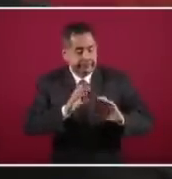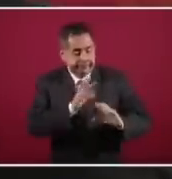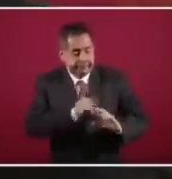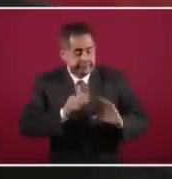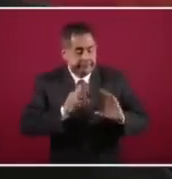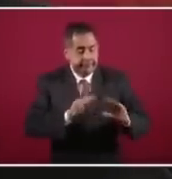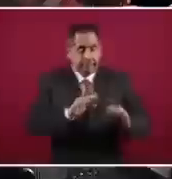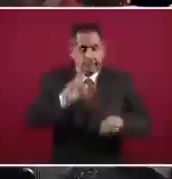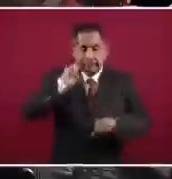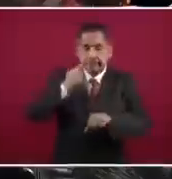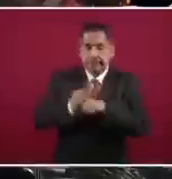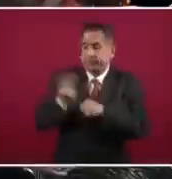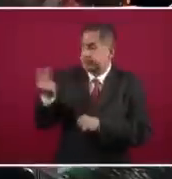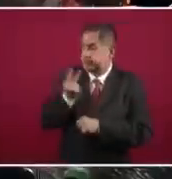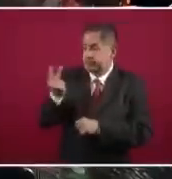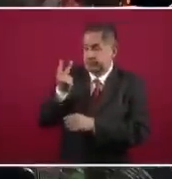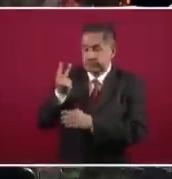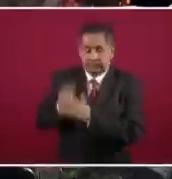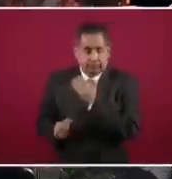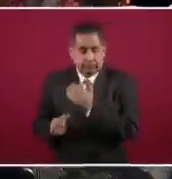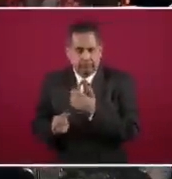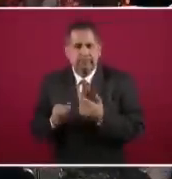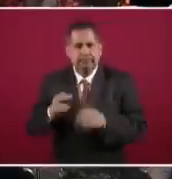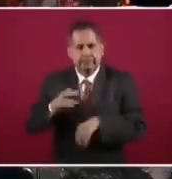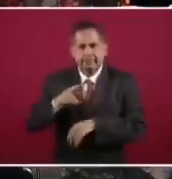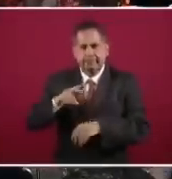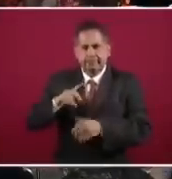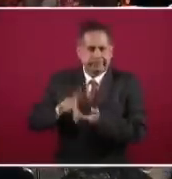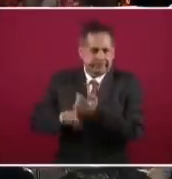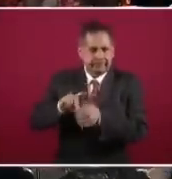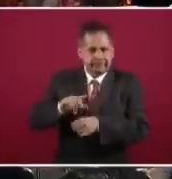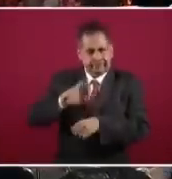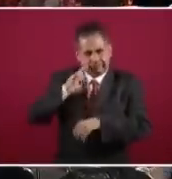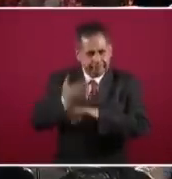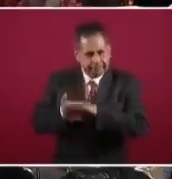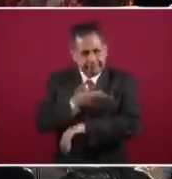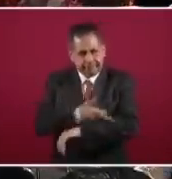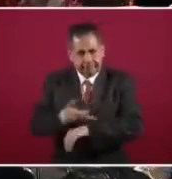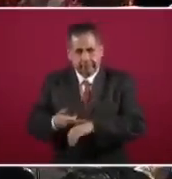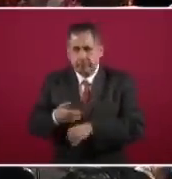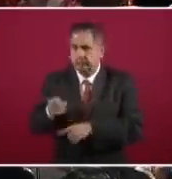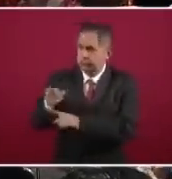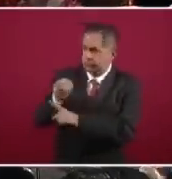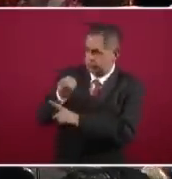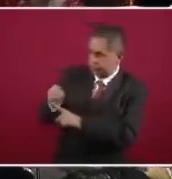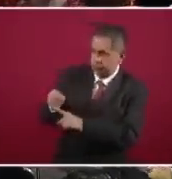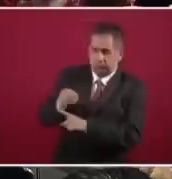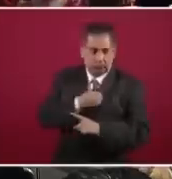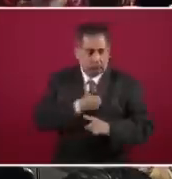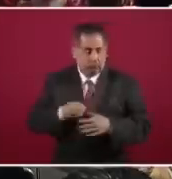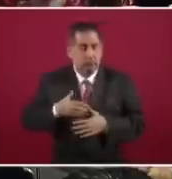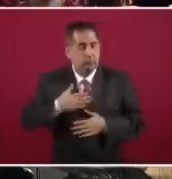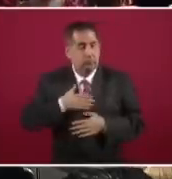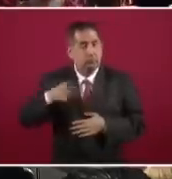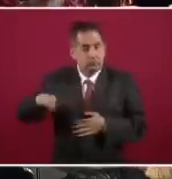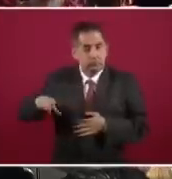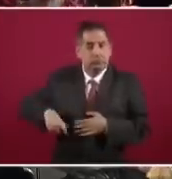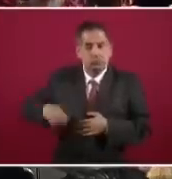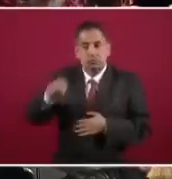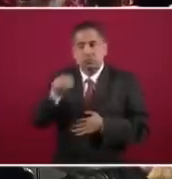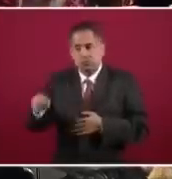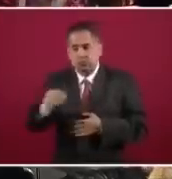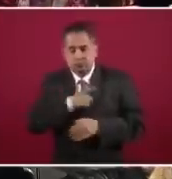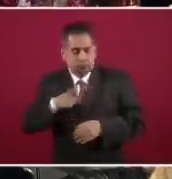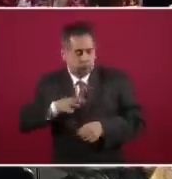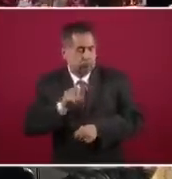corresponsabilidad, no solo dentro de la familia, pero donde también hay obligaciones del Estado y del sector privado. Y